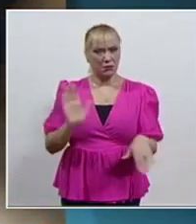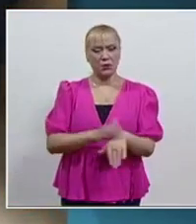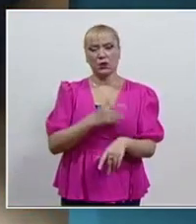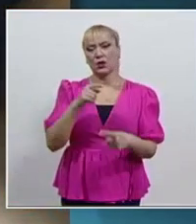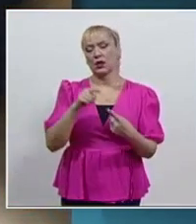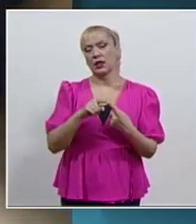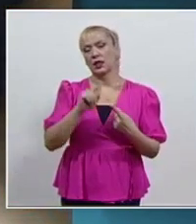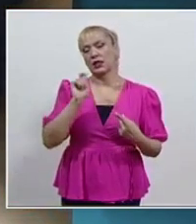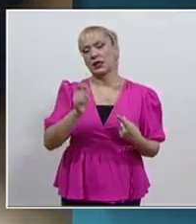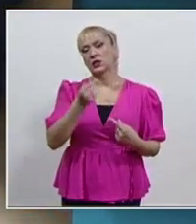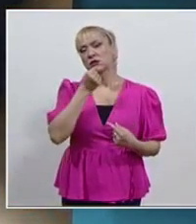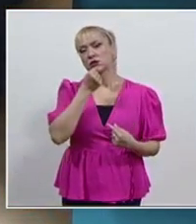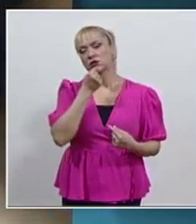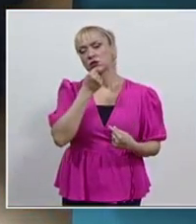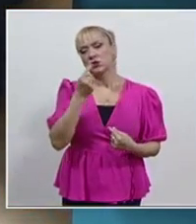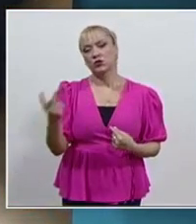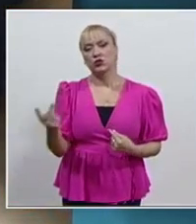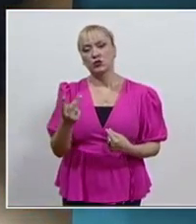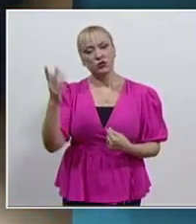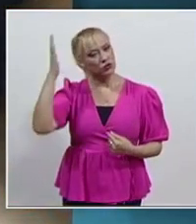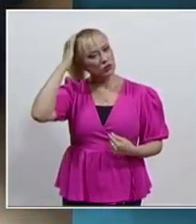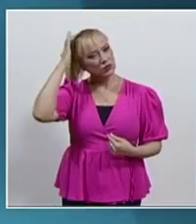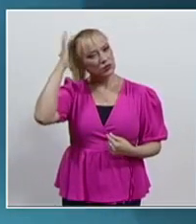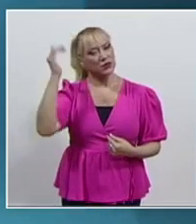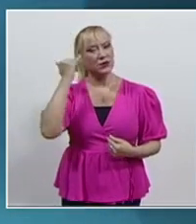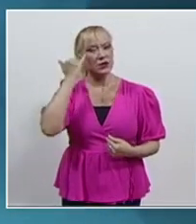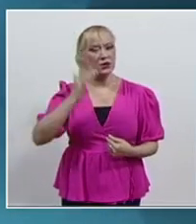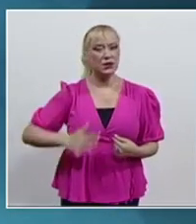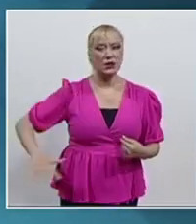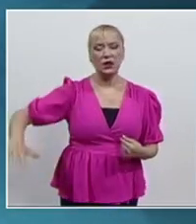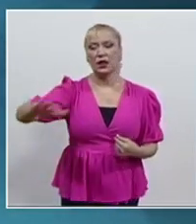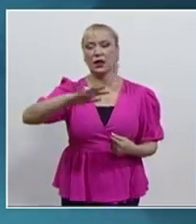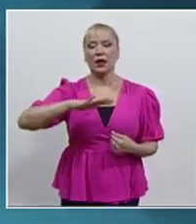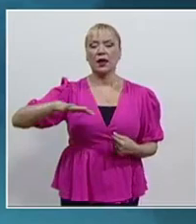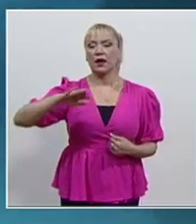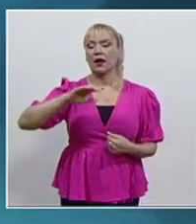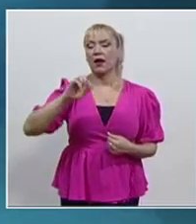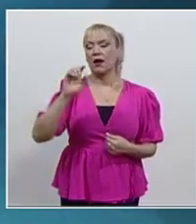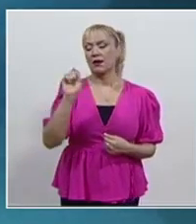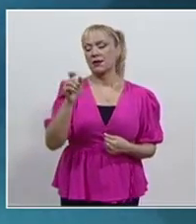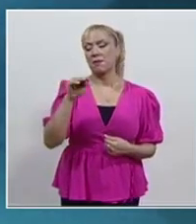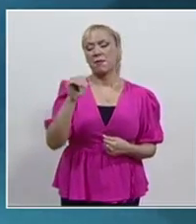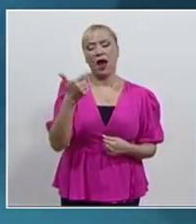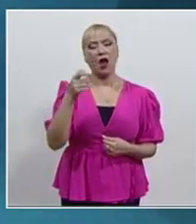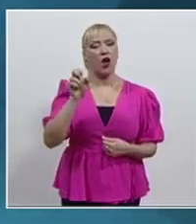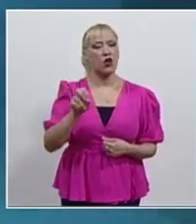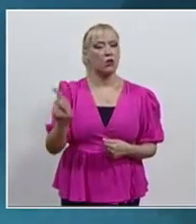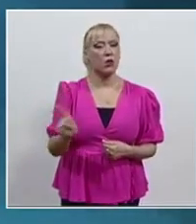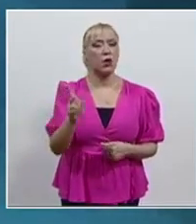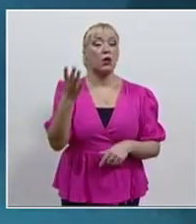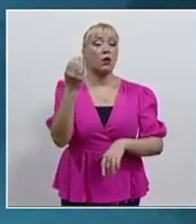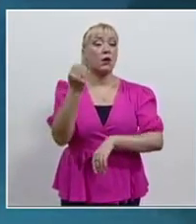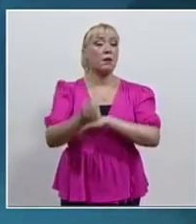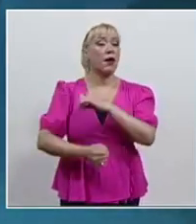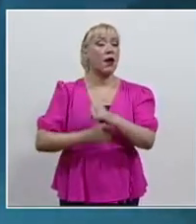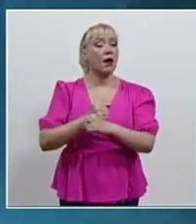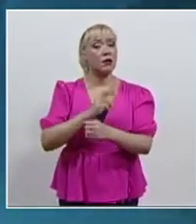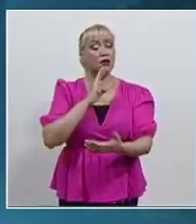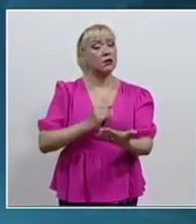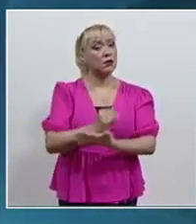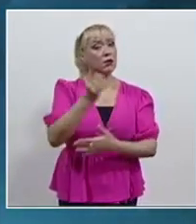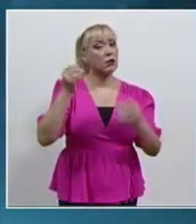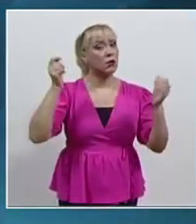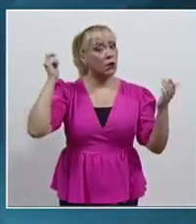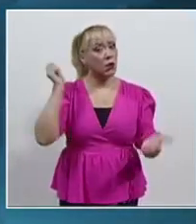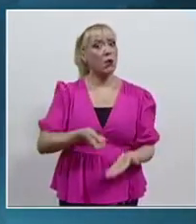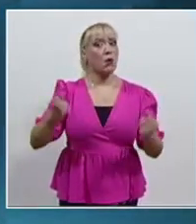Betanzos, líderes de la comunidad mazateca de El Oxochitlán de Flores Magón, llevaban 9 años en prisión sin sentencia.